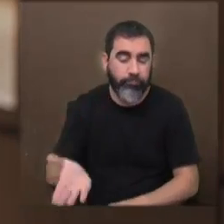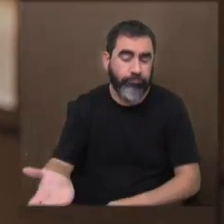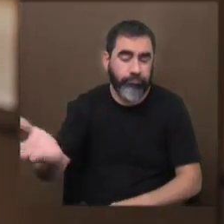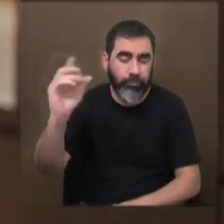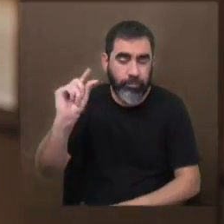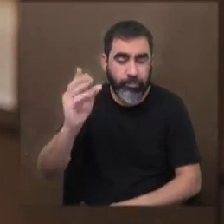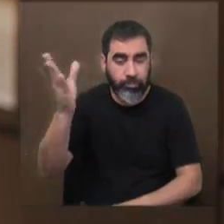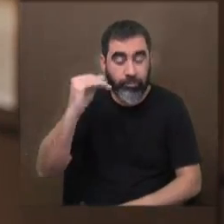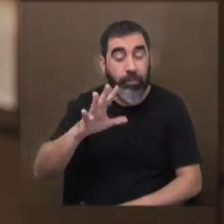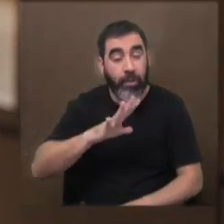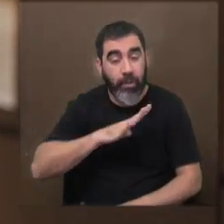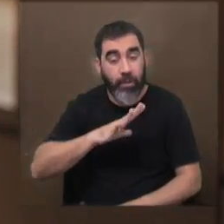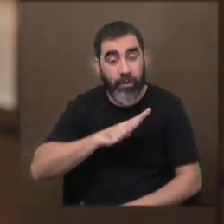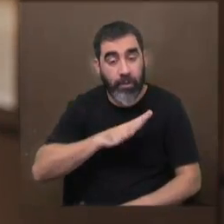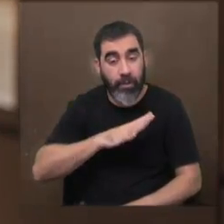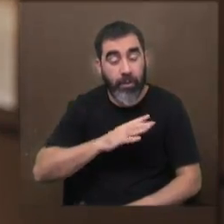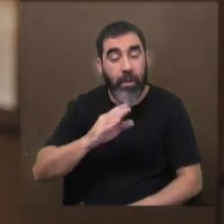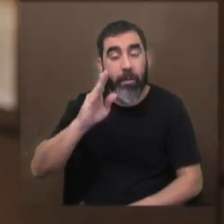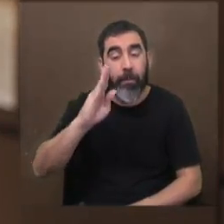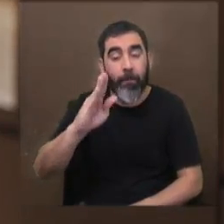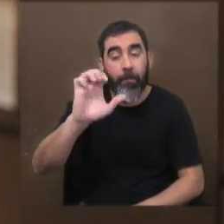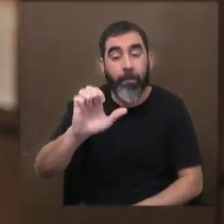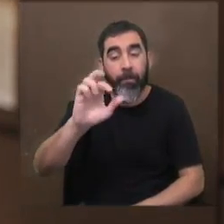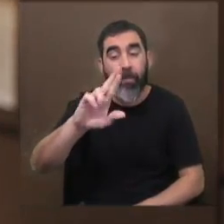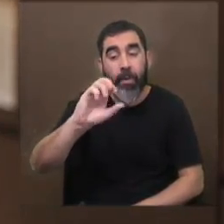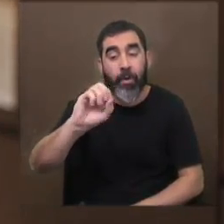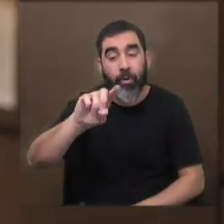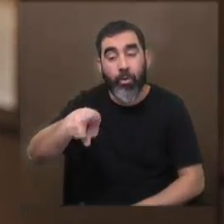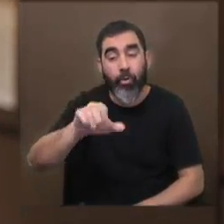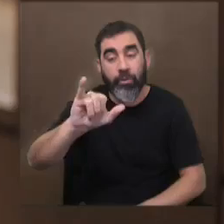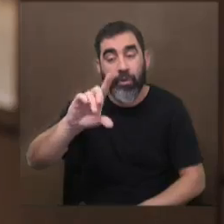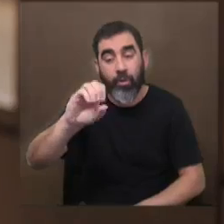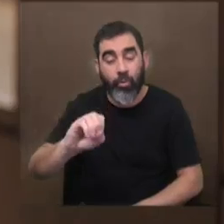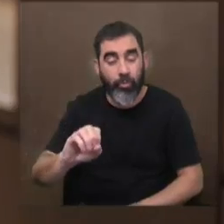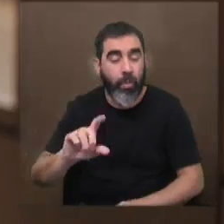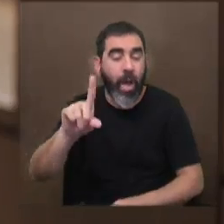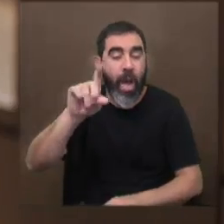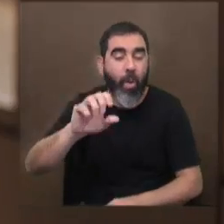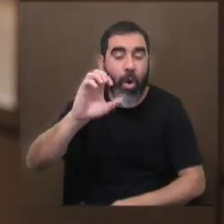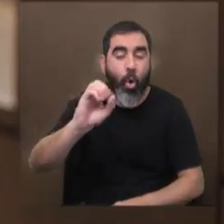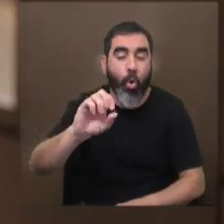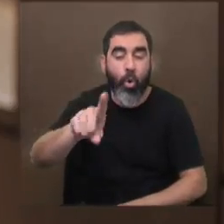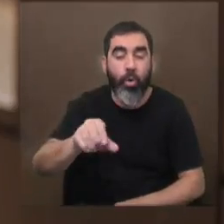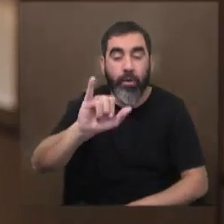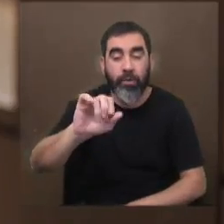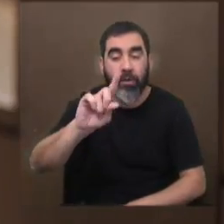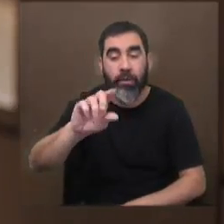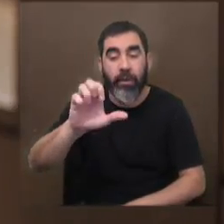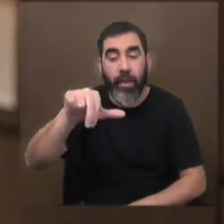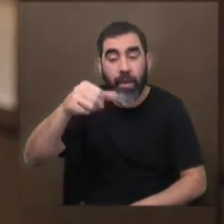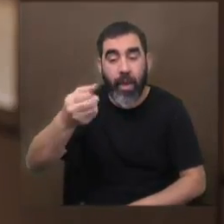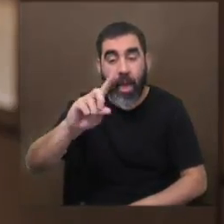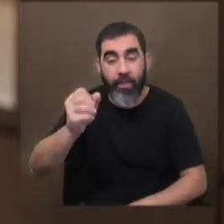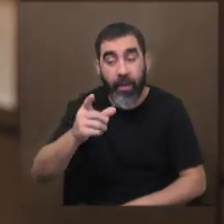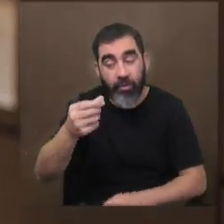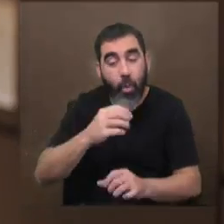tiempo, contenían peróxidos o agua oxigenada o similares al agua oxigenada. Y esos son blanqueadores. Y eso puede